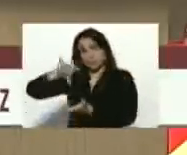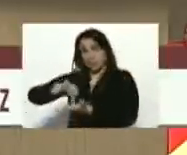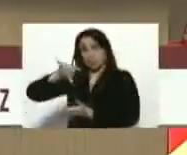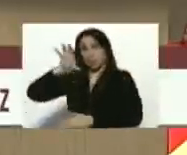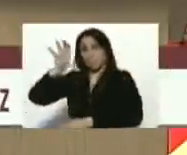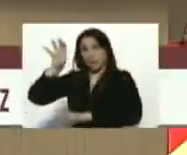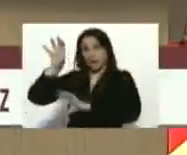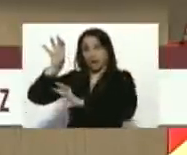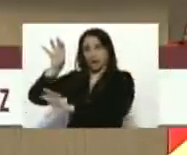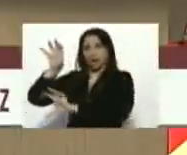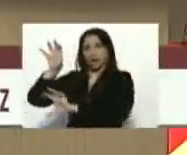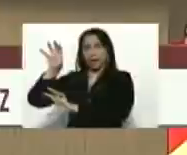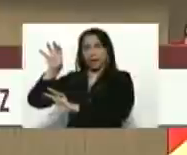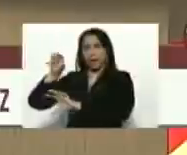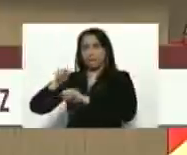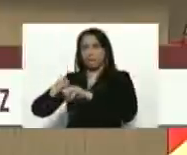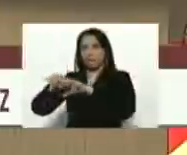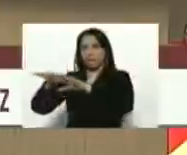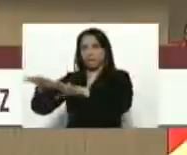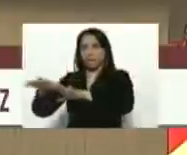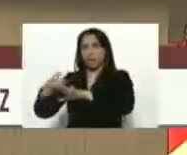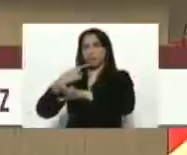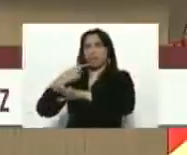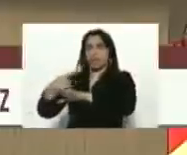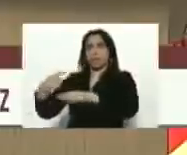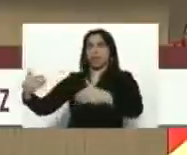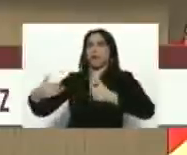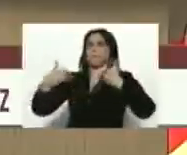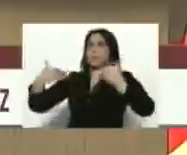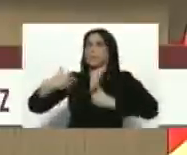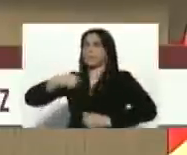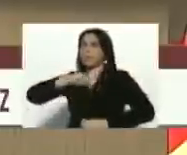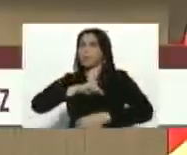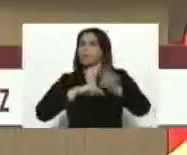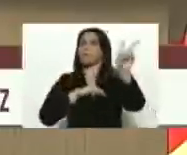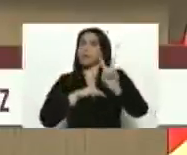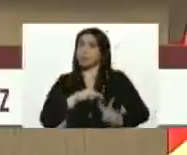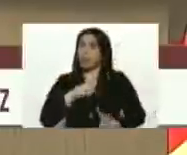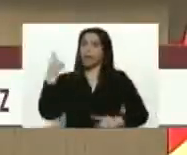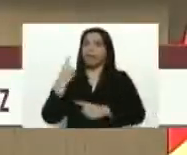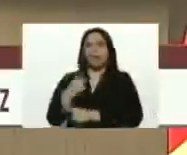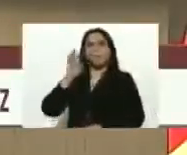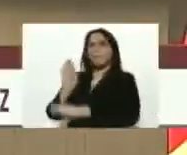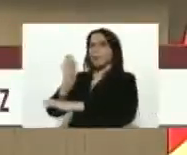pandemia, dijimos que eran una amenaza para nuestro país y que debíamos